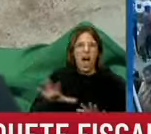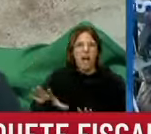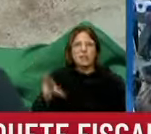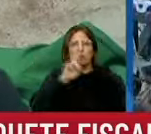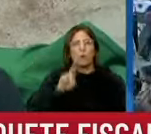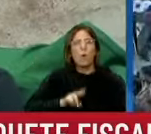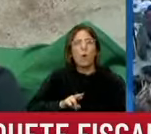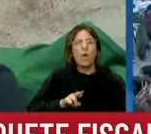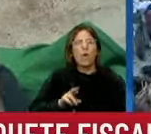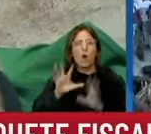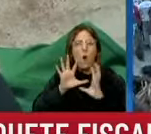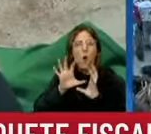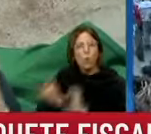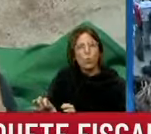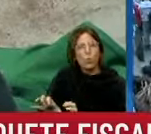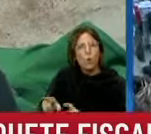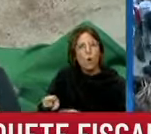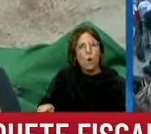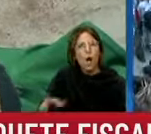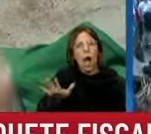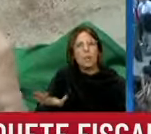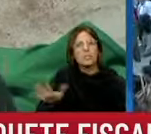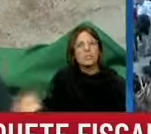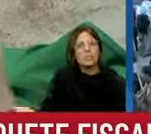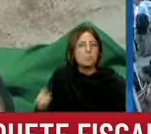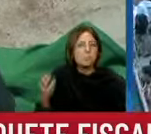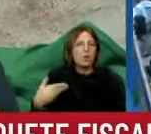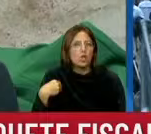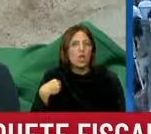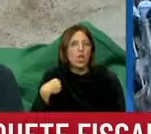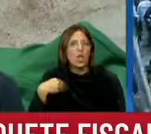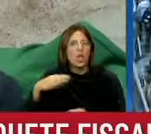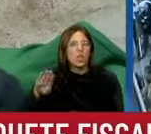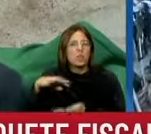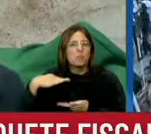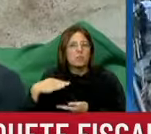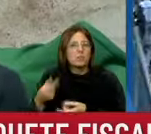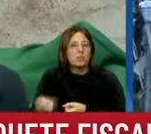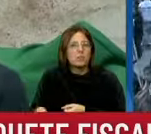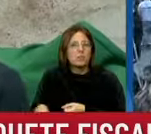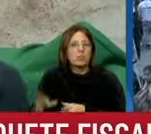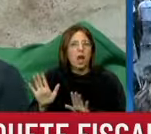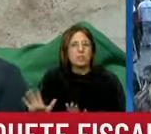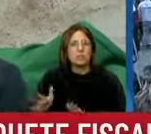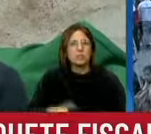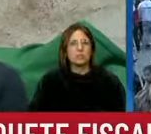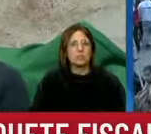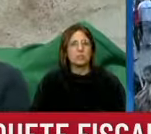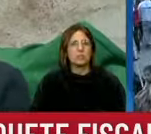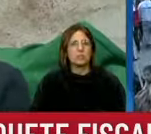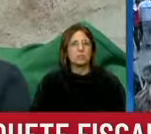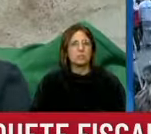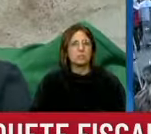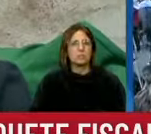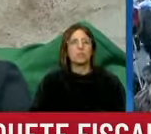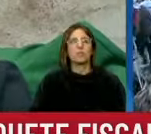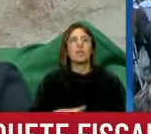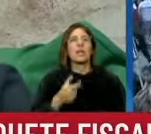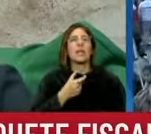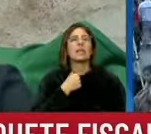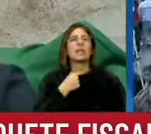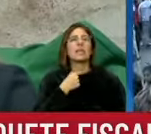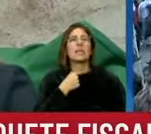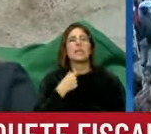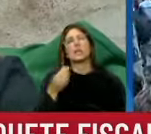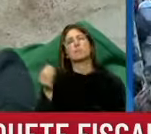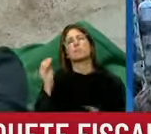Ayer, por ejemplo, el presidente Milei, para mí comete un error, diciendo, uy, cómo me gustaría enfrentarme con ella en el